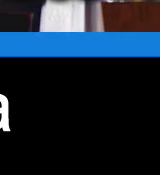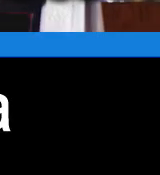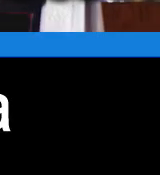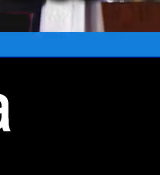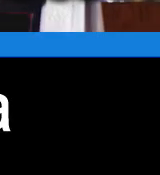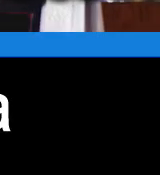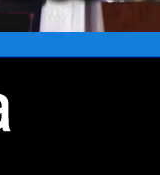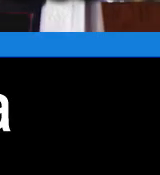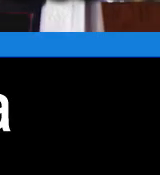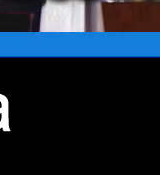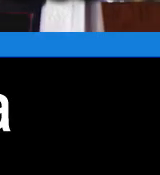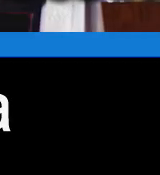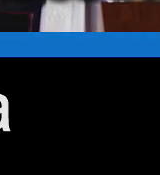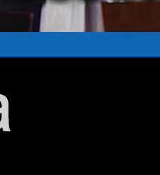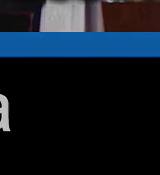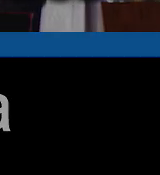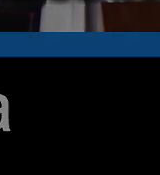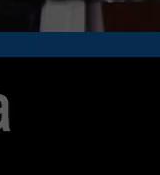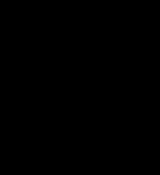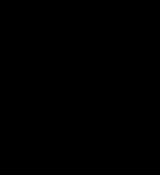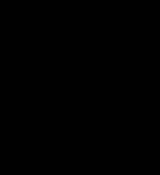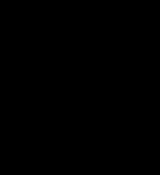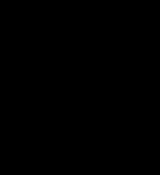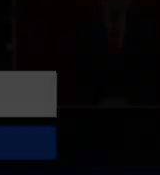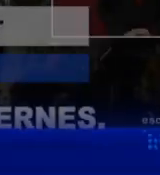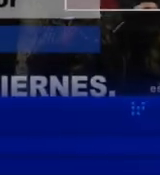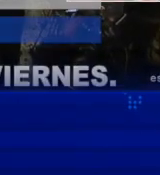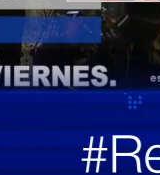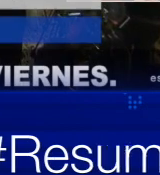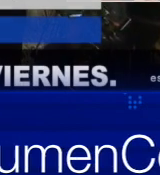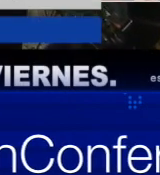En la conferencia de hoy, el presidente Andrés Manuel López Obrador